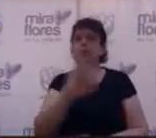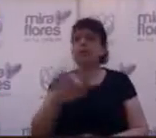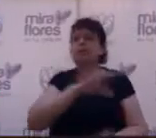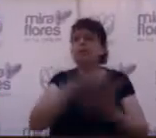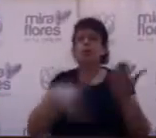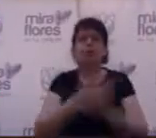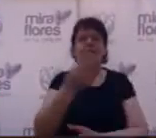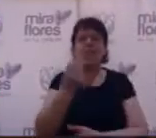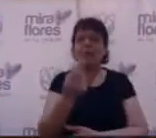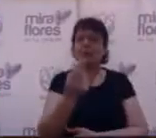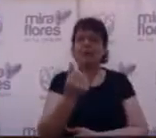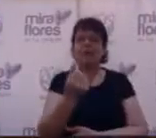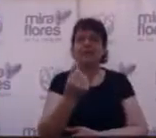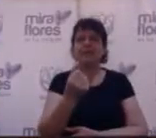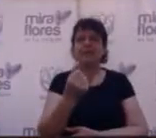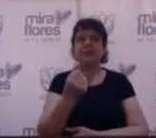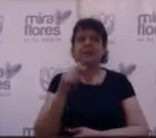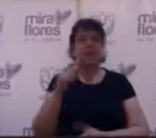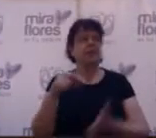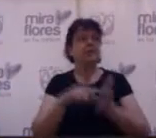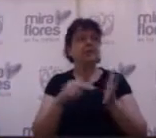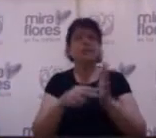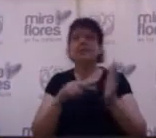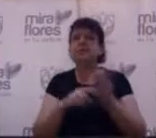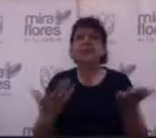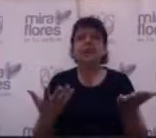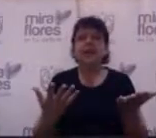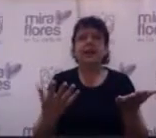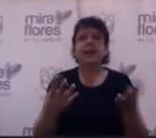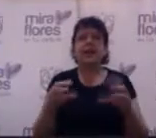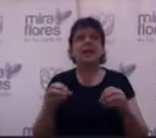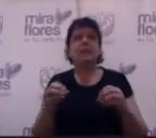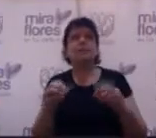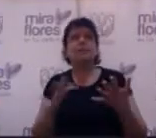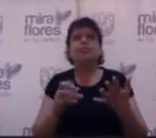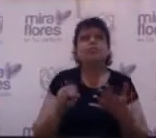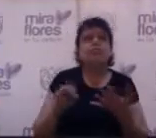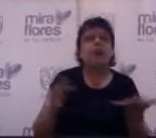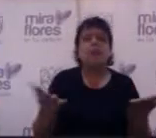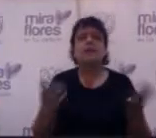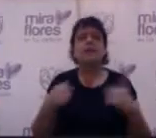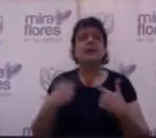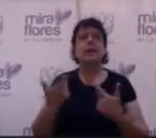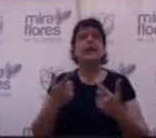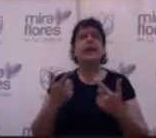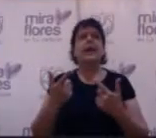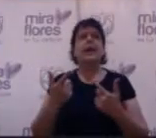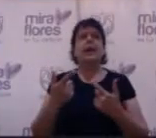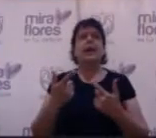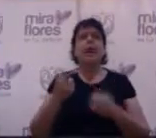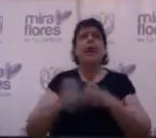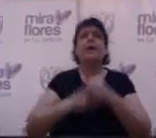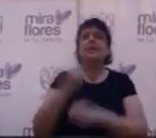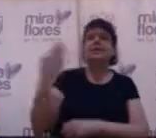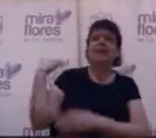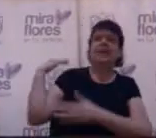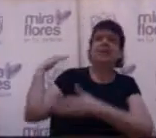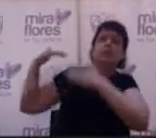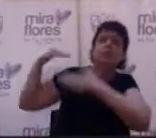presupuestal. Eso también es algo que nos ha distinguido, porque en los años que han pasado hemos sido